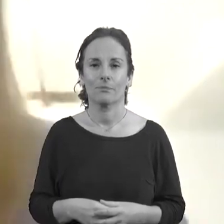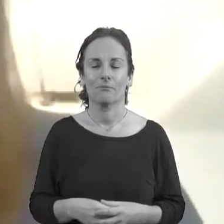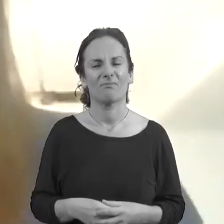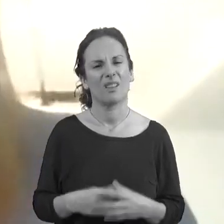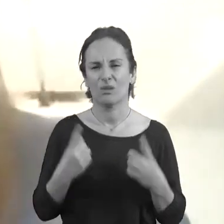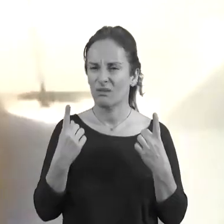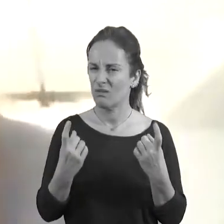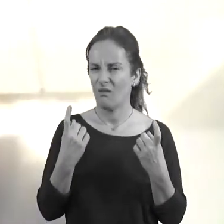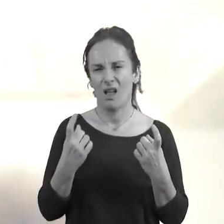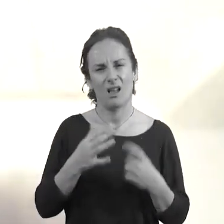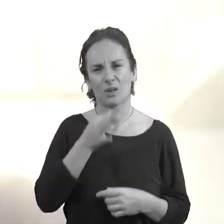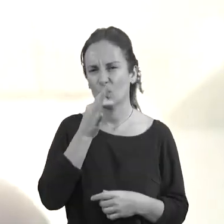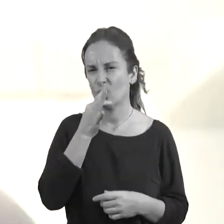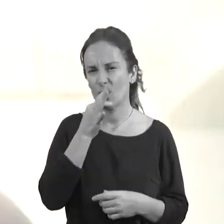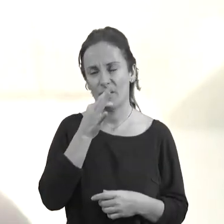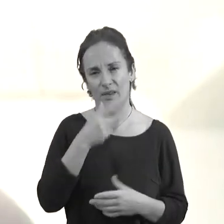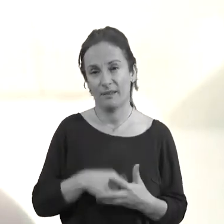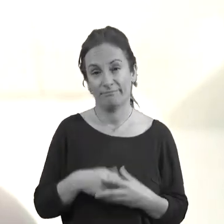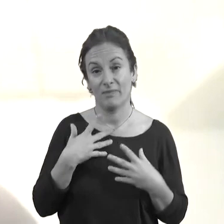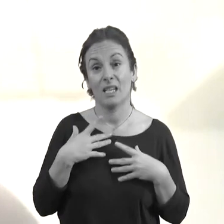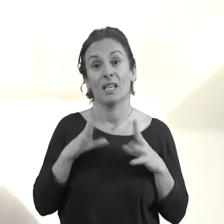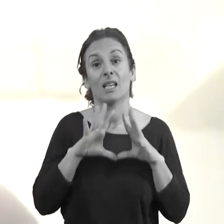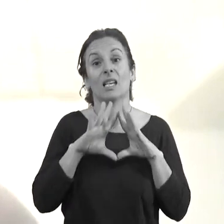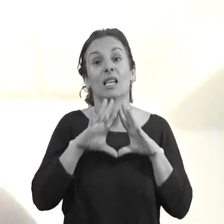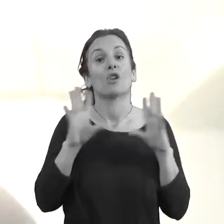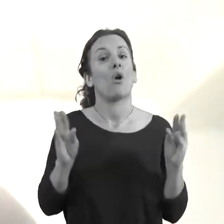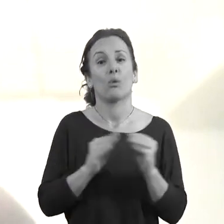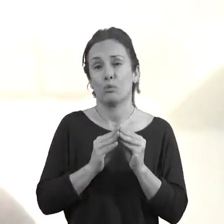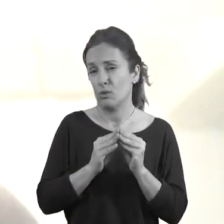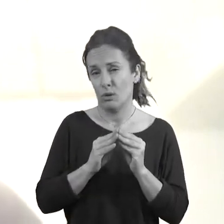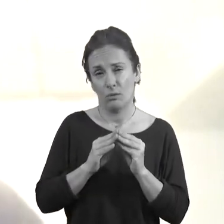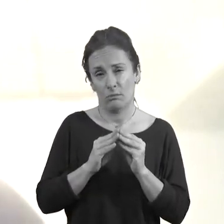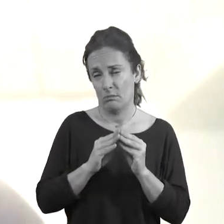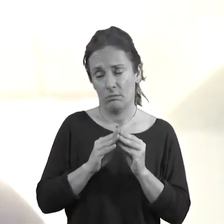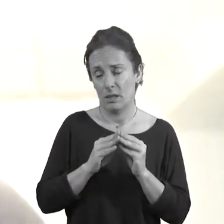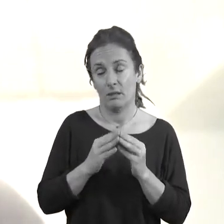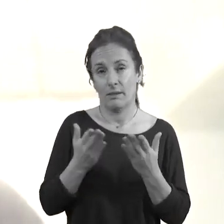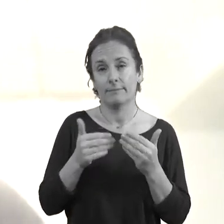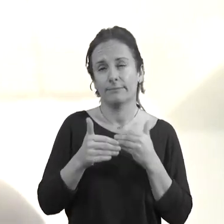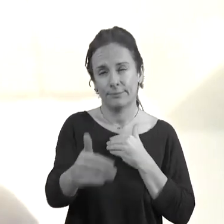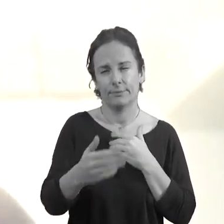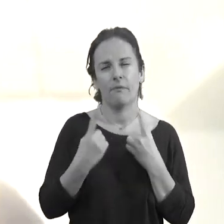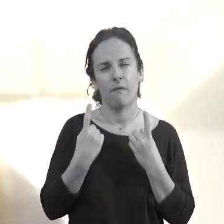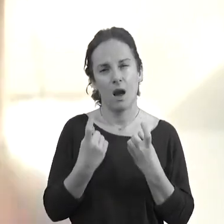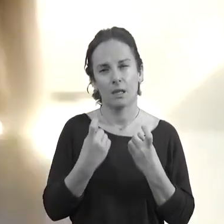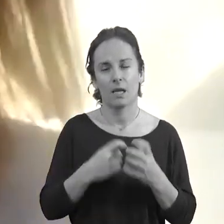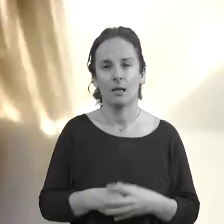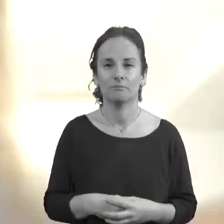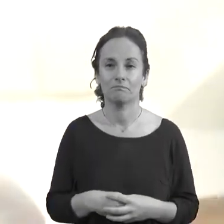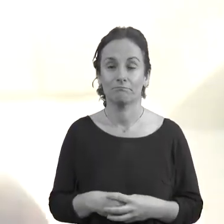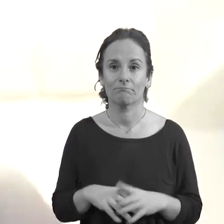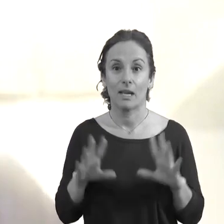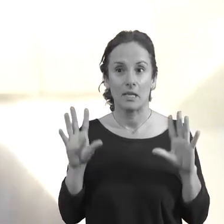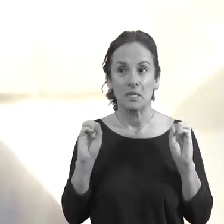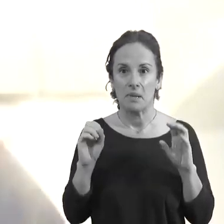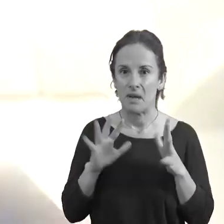queda mucho por hacer. Esa sería mi reflexión final. Y creo que un poco era esto.